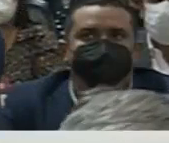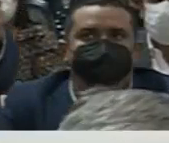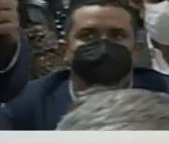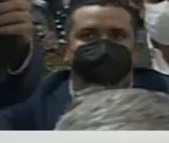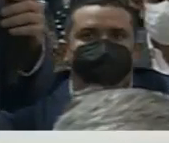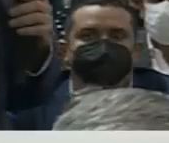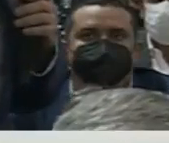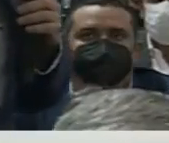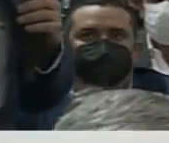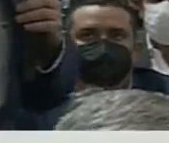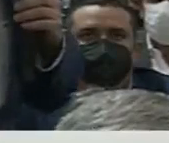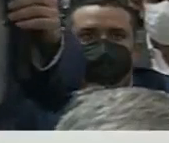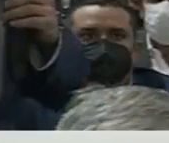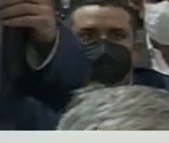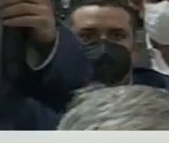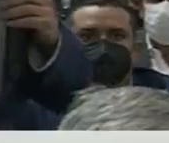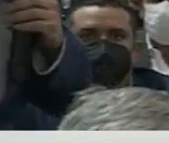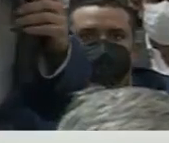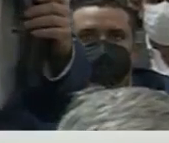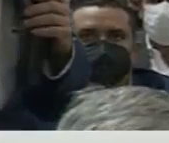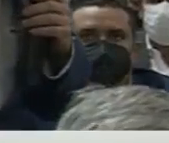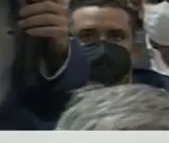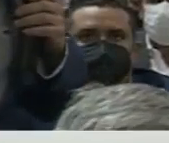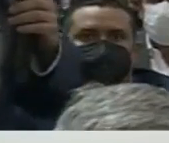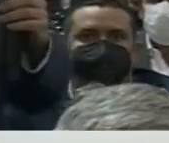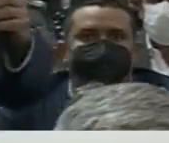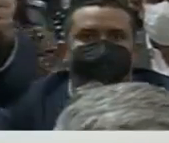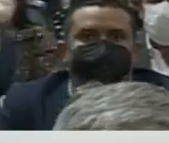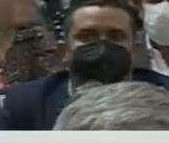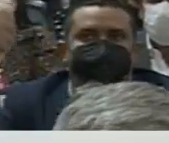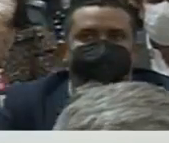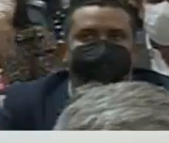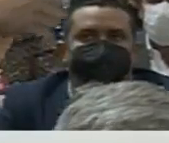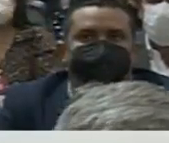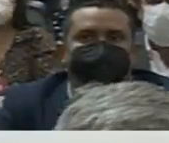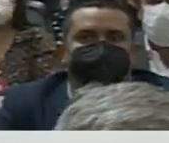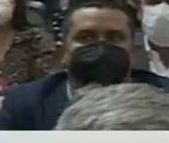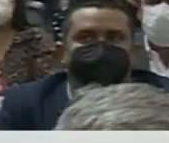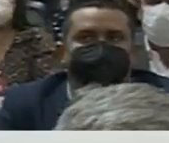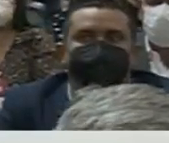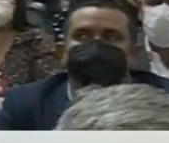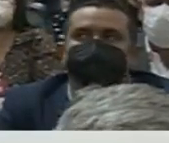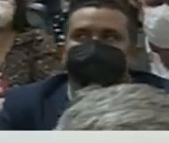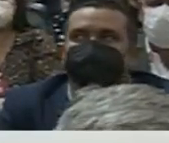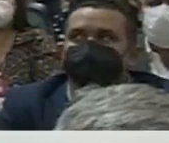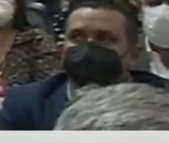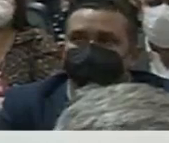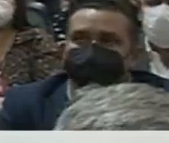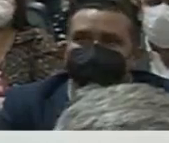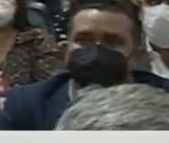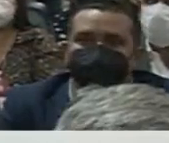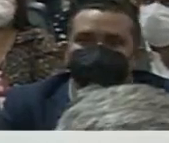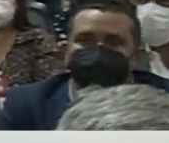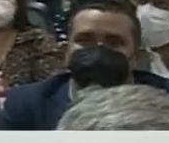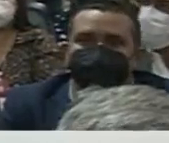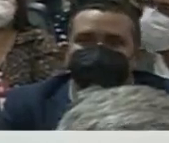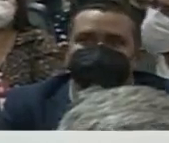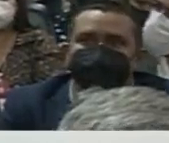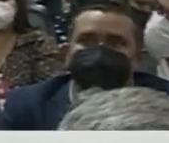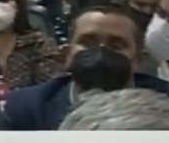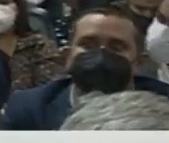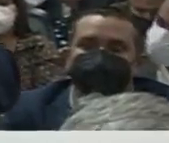por encima de los intentos de agresiones físicas y verbales que se vivieron en ese momento, bueno,